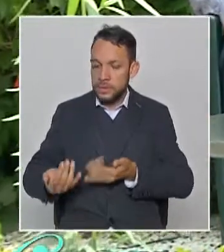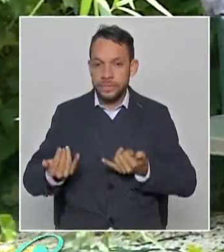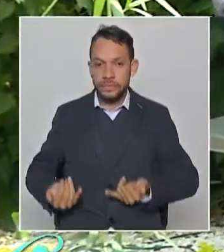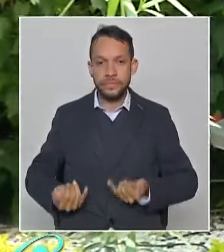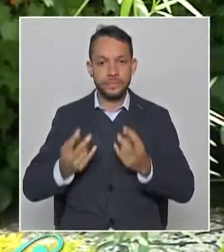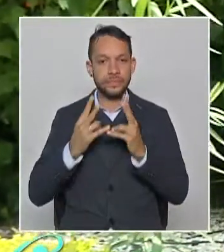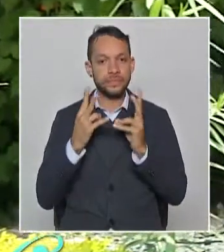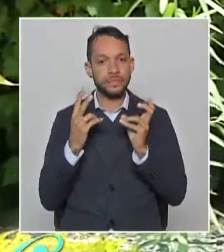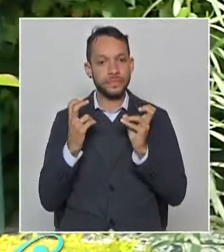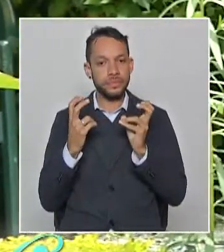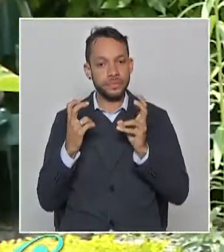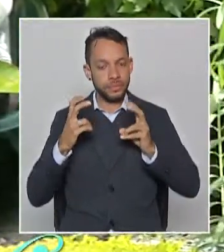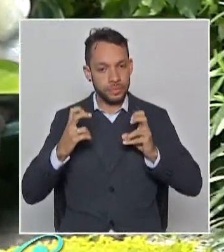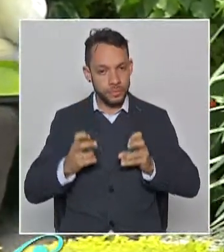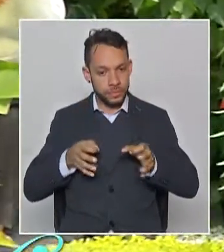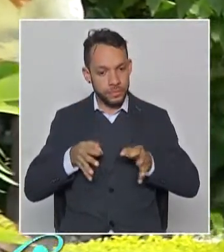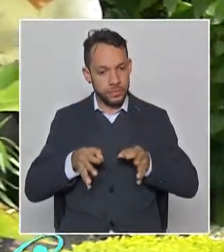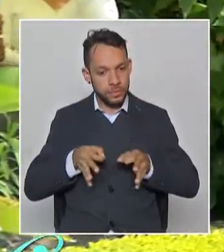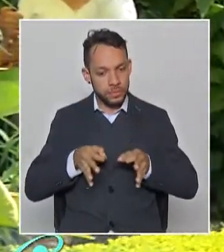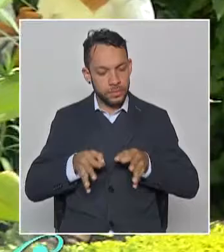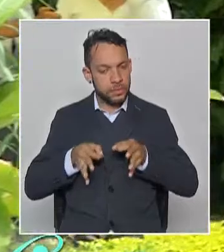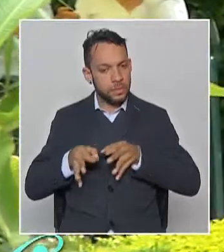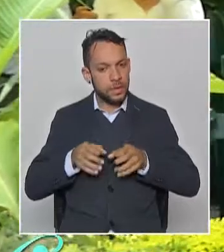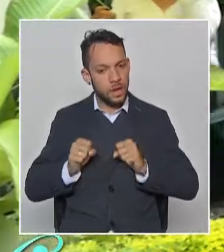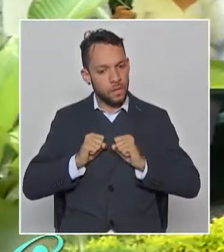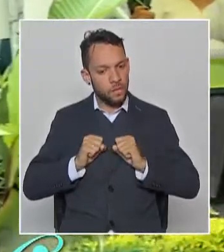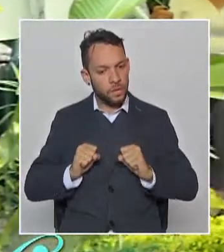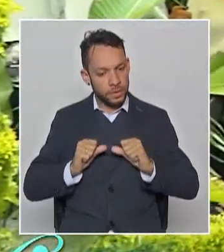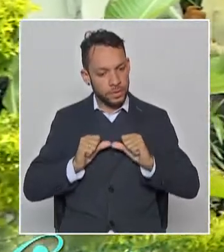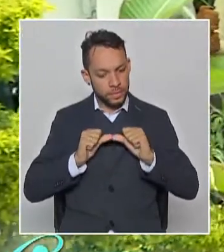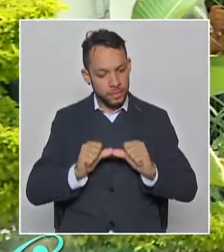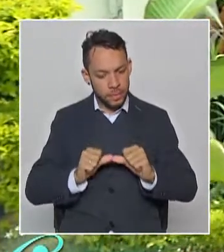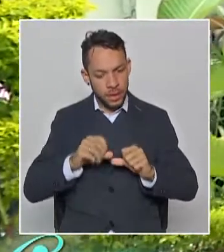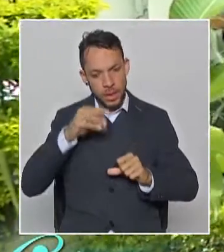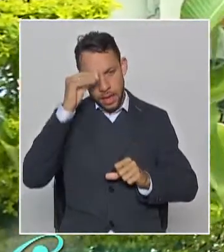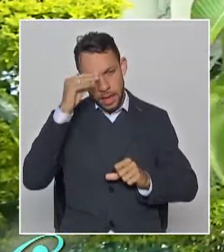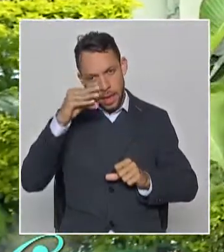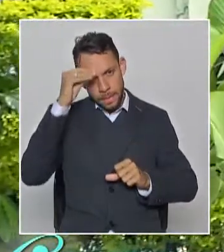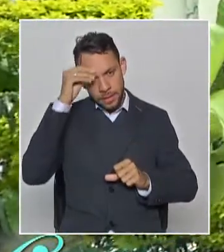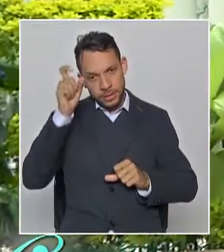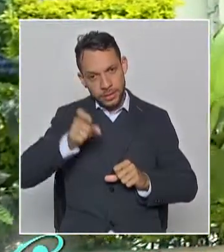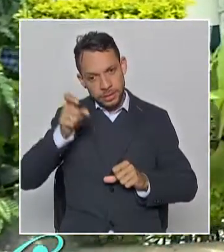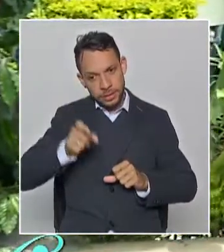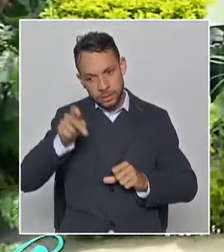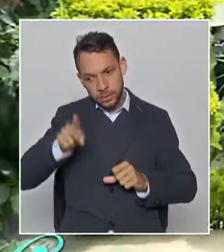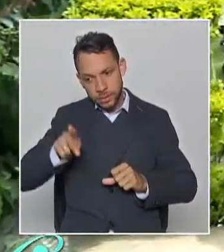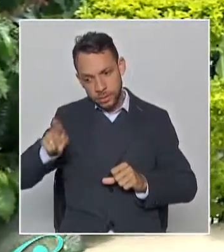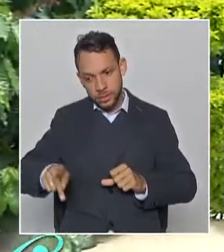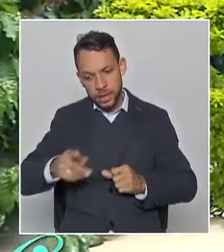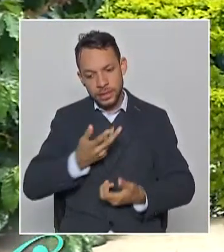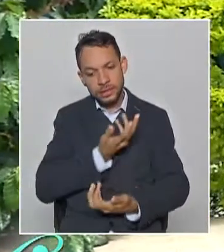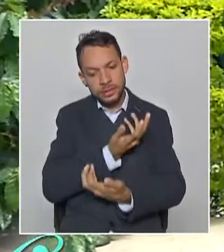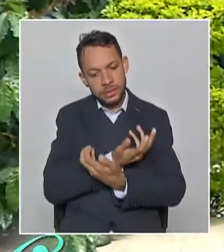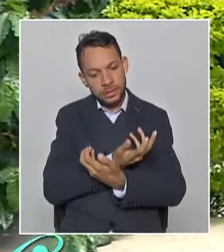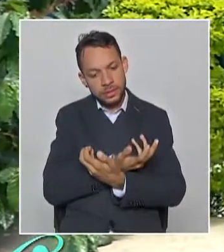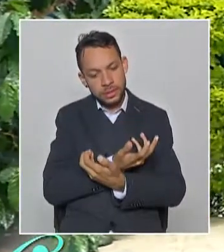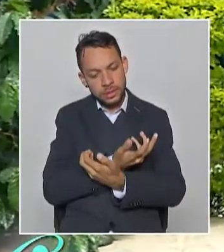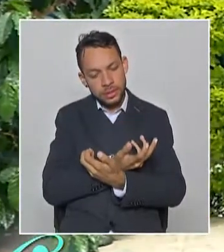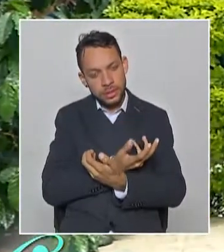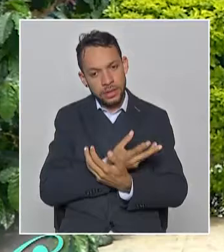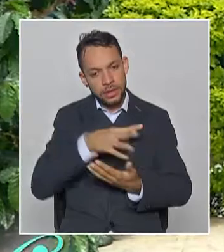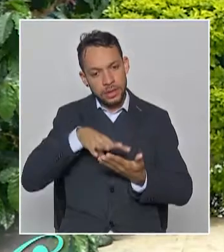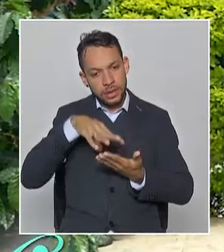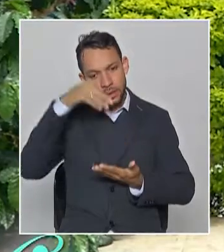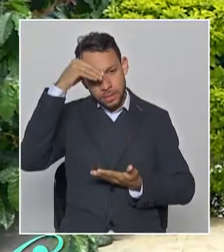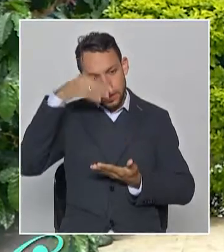hablar de un tema que cada vez tiene más fuerza y quiero que la gente conozca más porque los fundamentos científicos cada vez son mayores